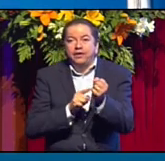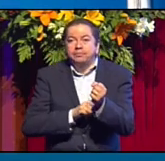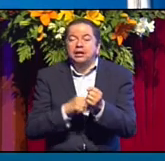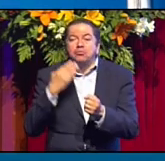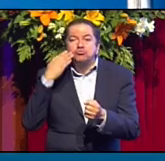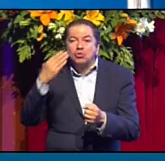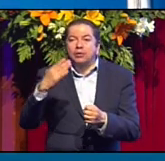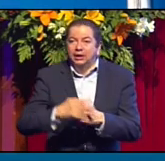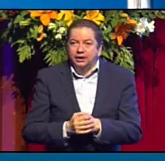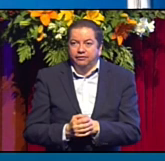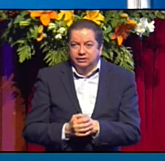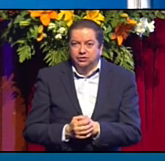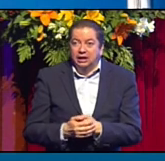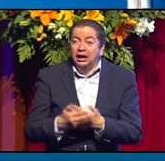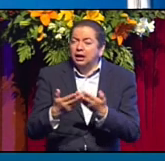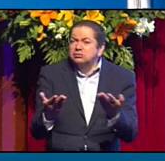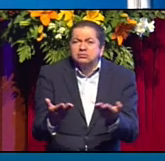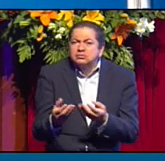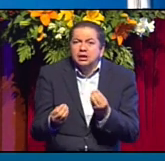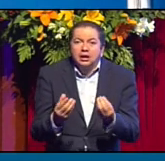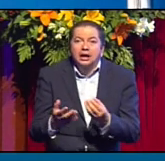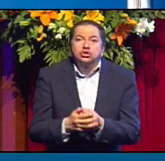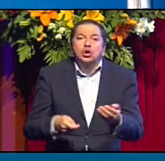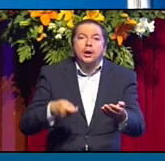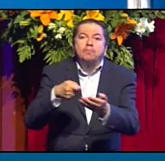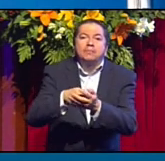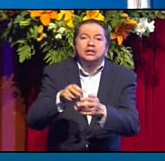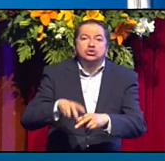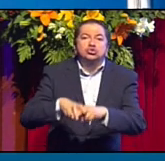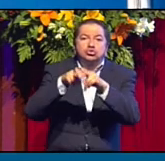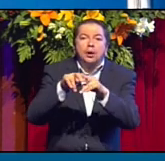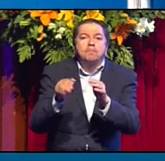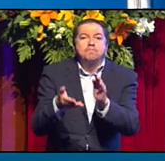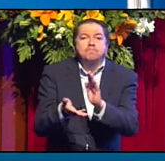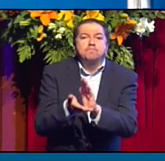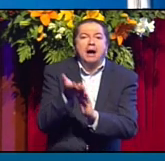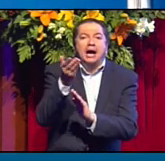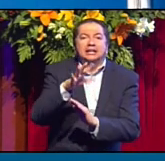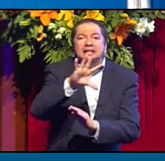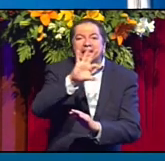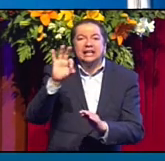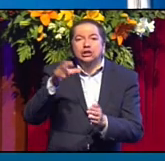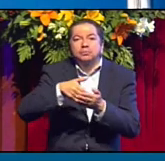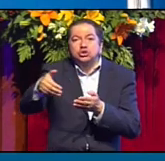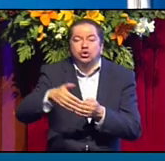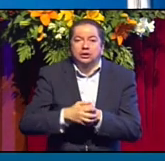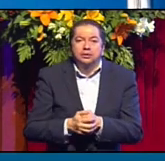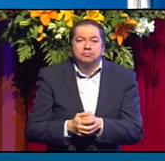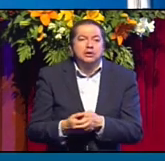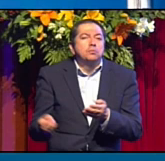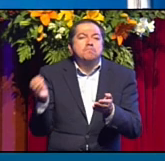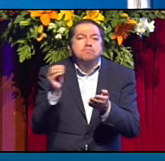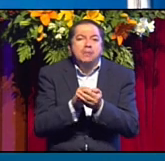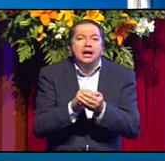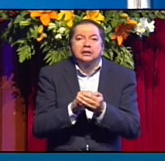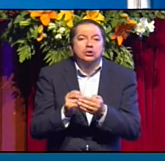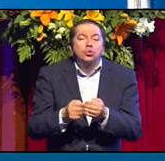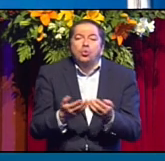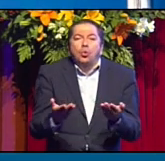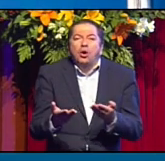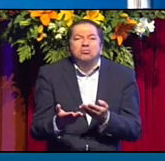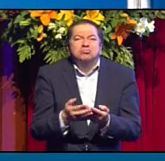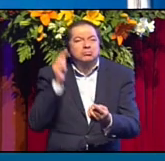ven beneficiadas. ¿Qué gracia tiene? Una inversión sobre los 500 millones de pesos. Pero adicionalmente, ¿cuál es la gracia del Quiero Mi